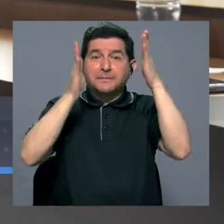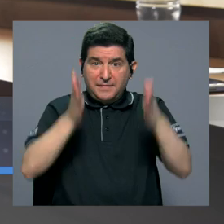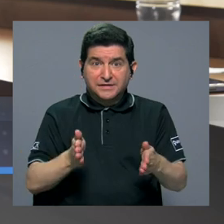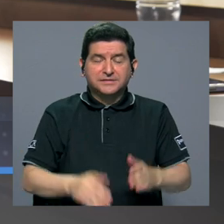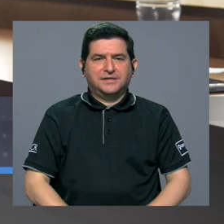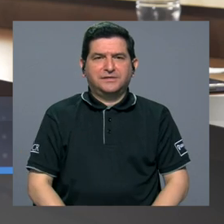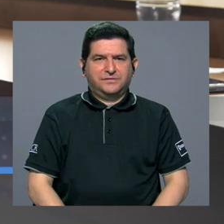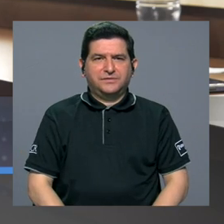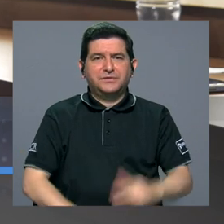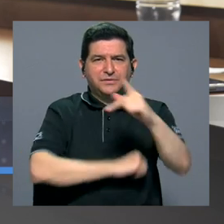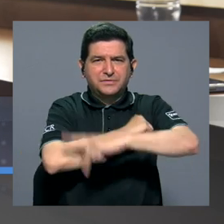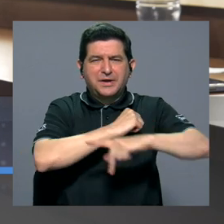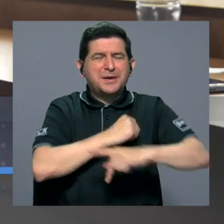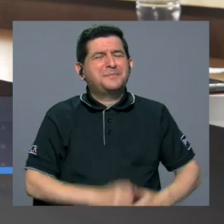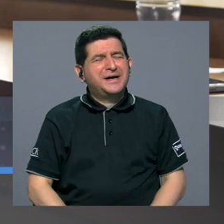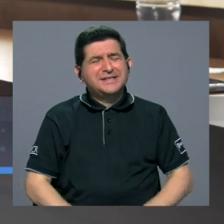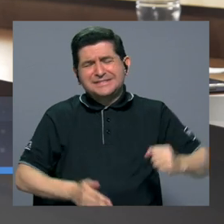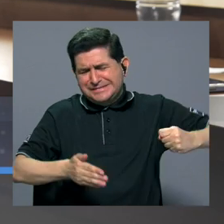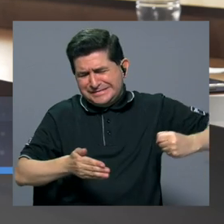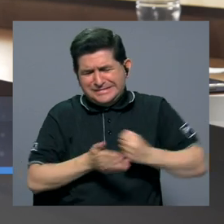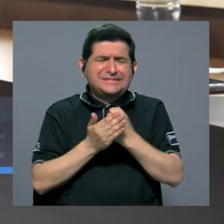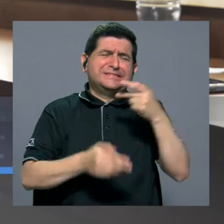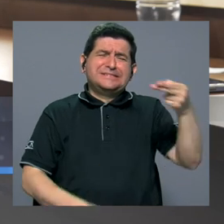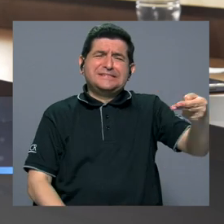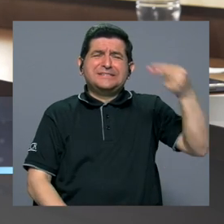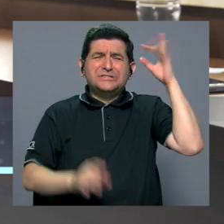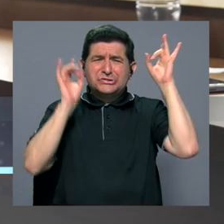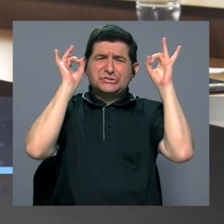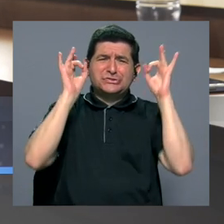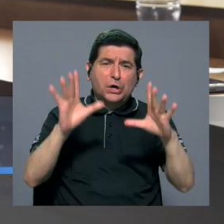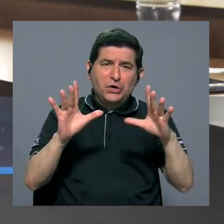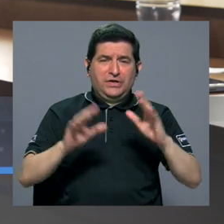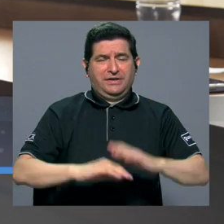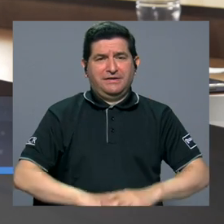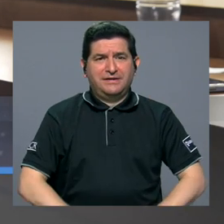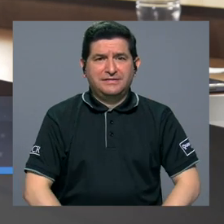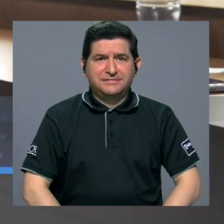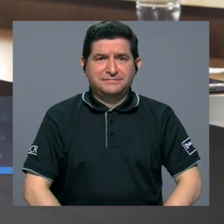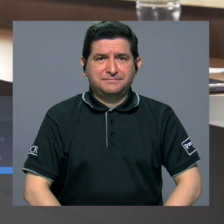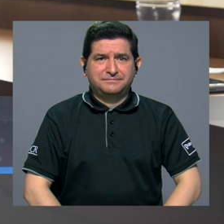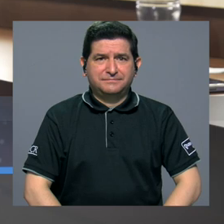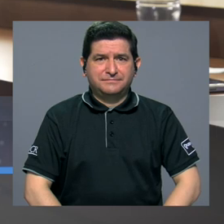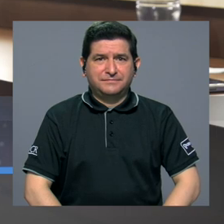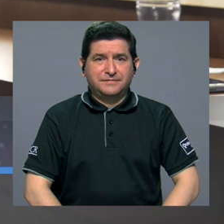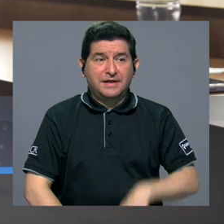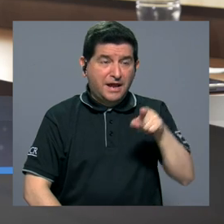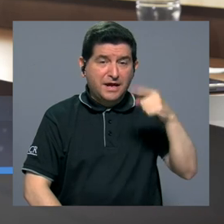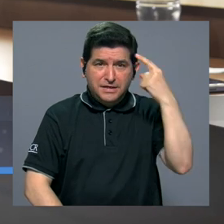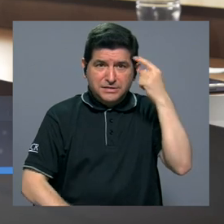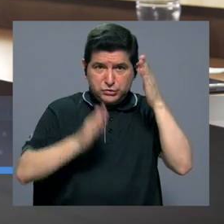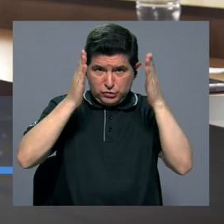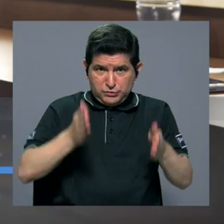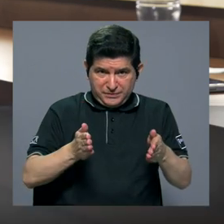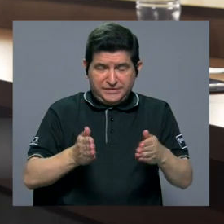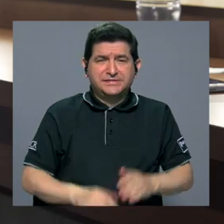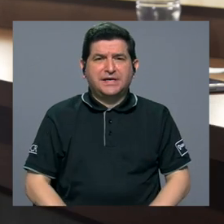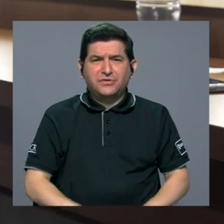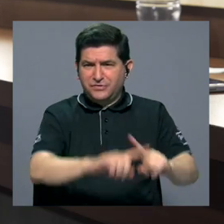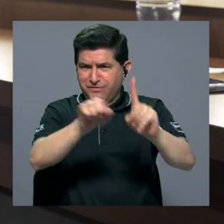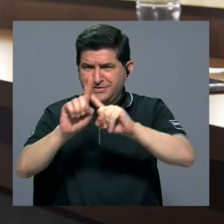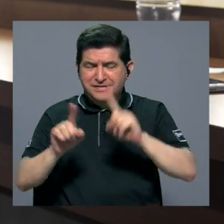pensadores, un país muy desgraciado en su historia porque estos pensadores y estos